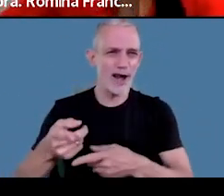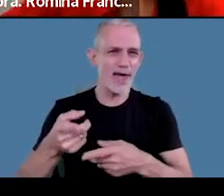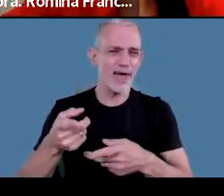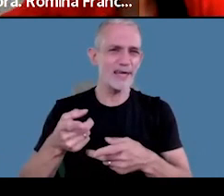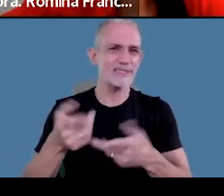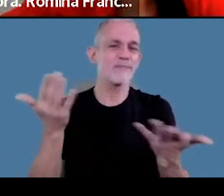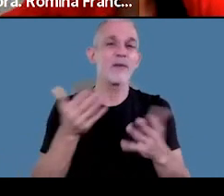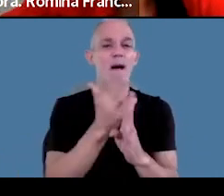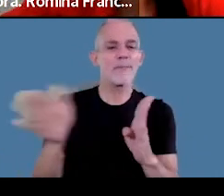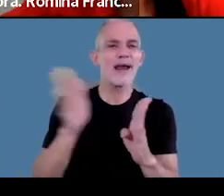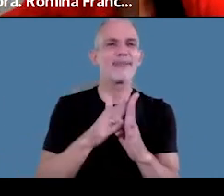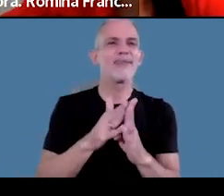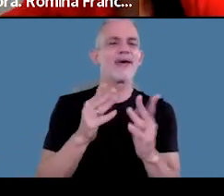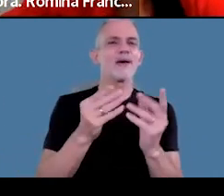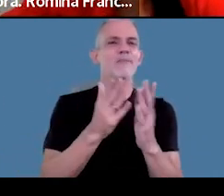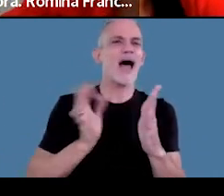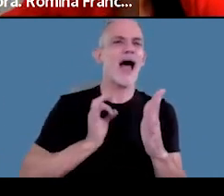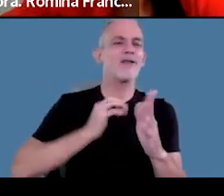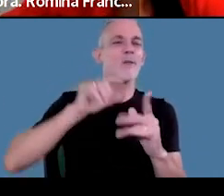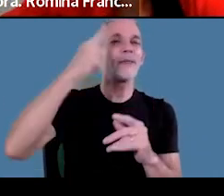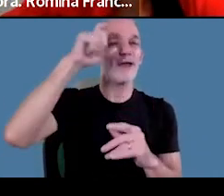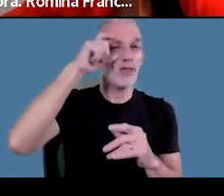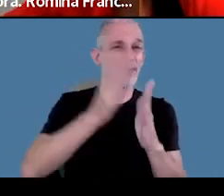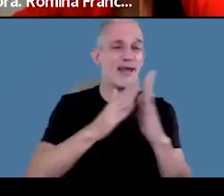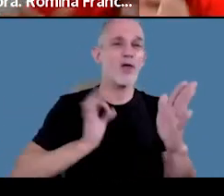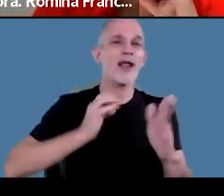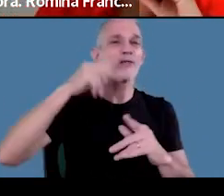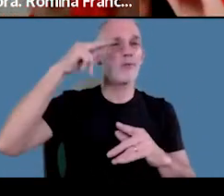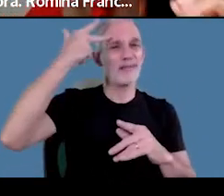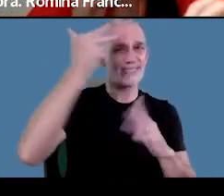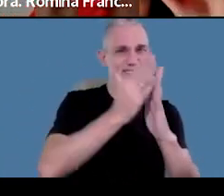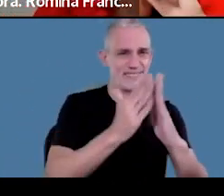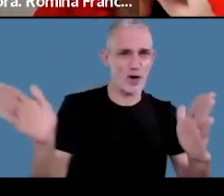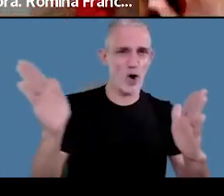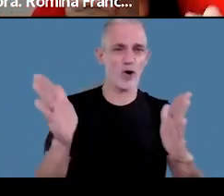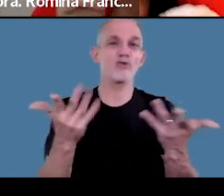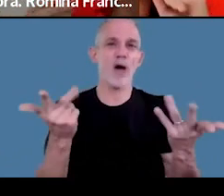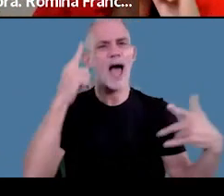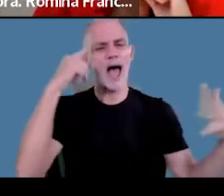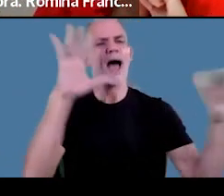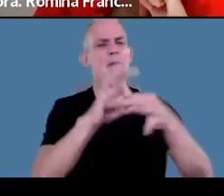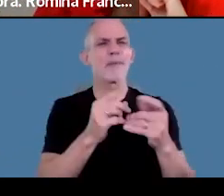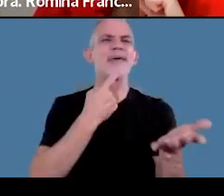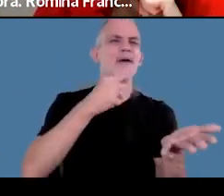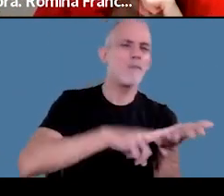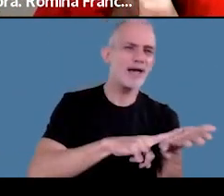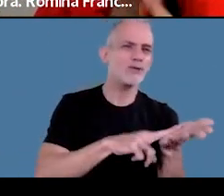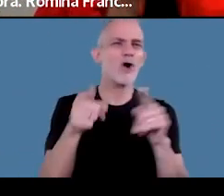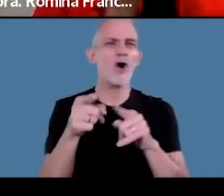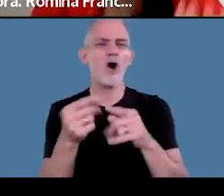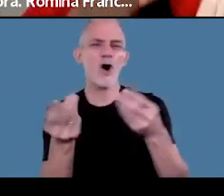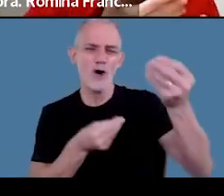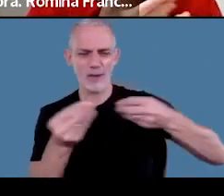realizadas a partir de ejercicios iniciados a partir del 1 de enero del 18, entonces ahí nos va a coincidir lo impositivo con lo